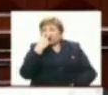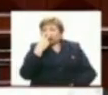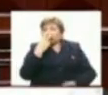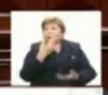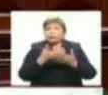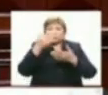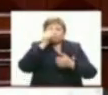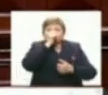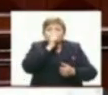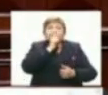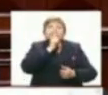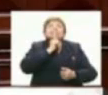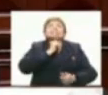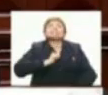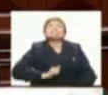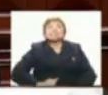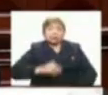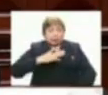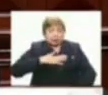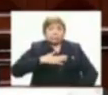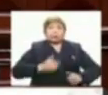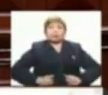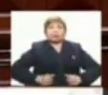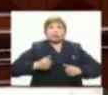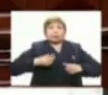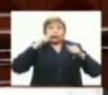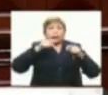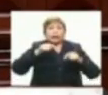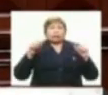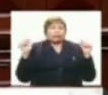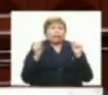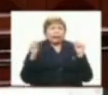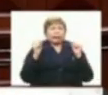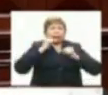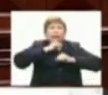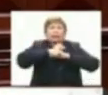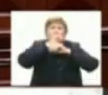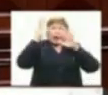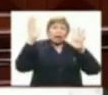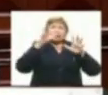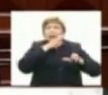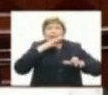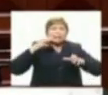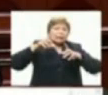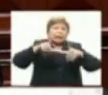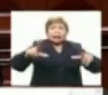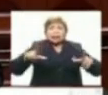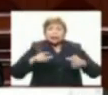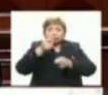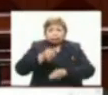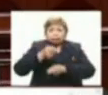lo vi resistir. Que mi vida se hizo en el frío de las madrugadas en el campo, y que fueron